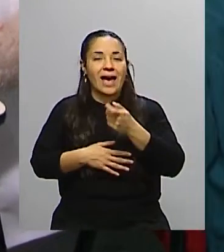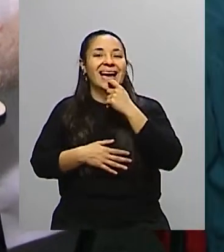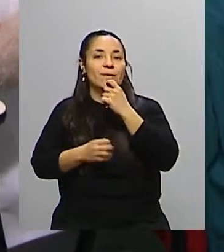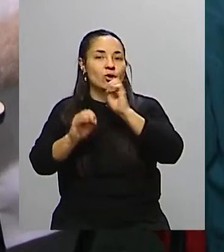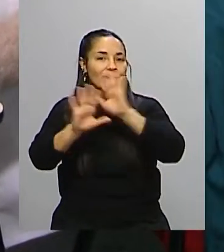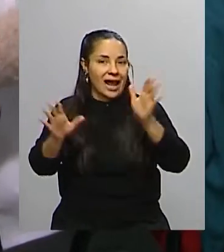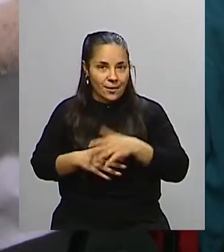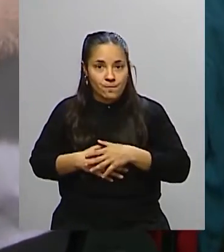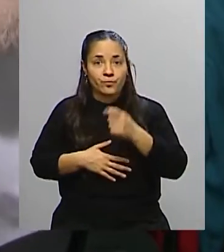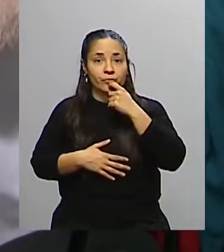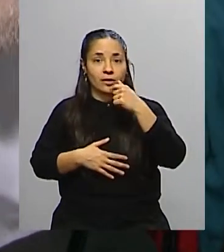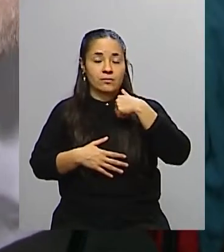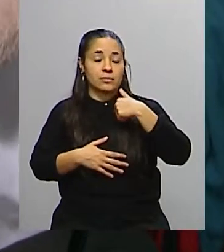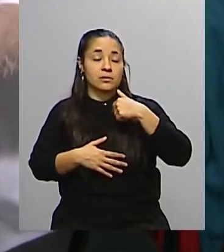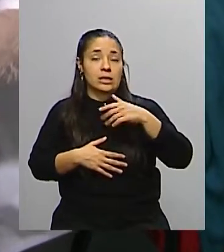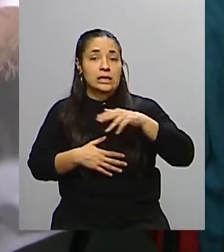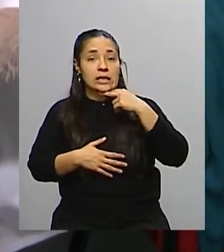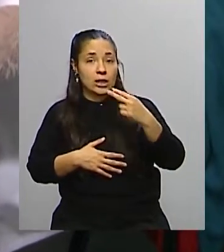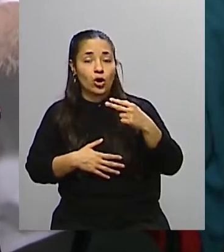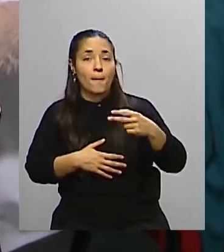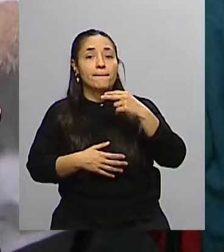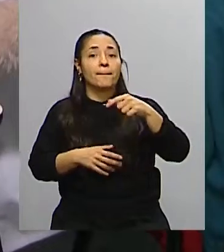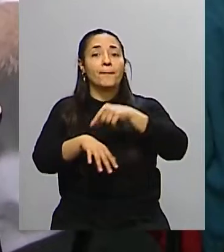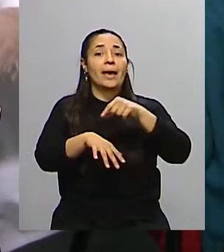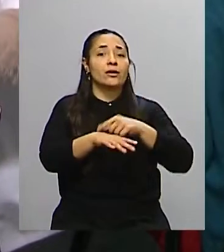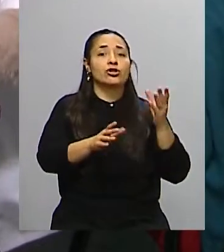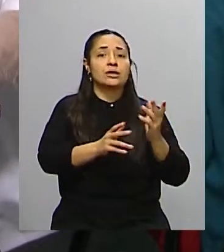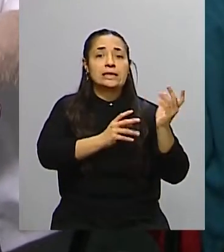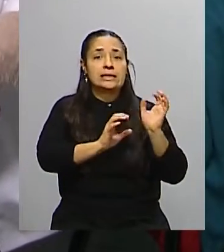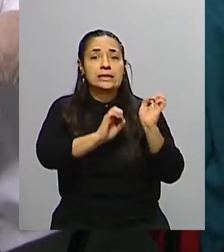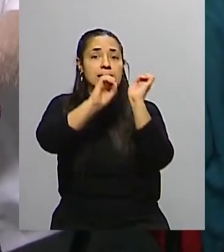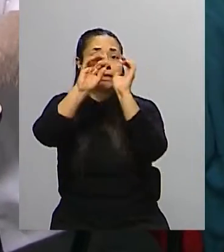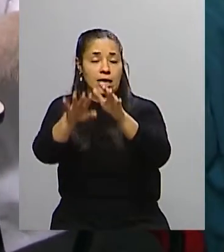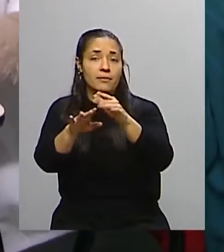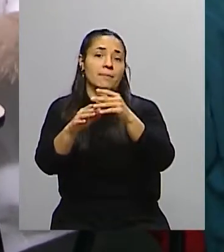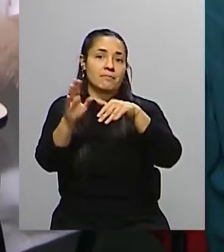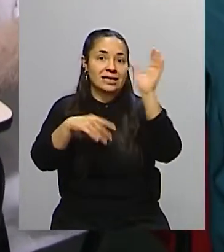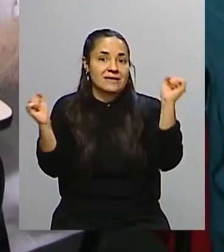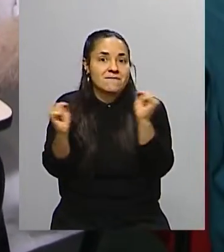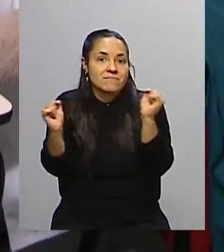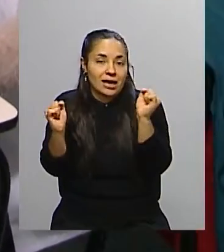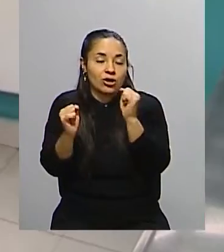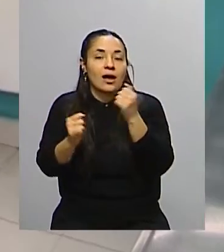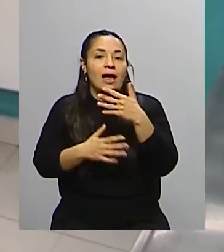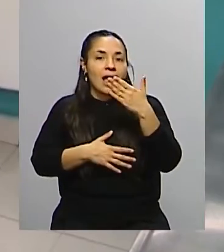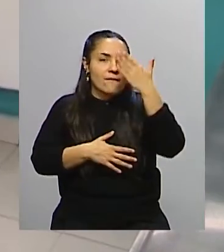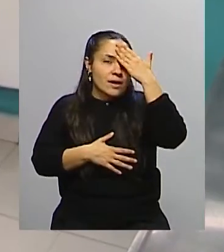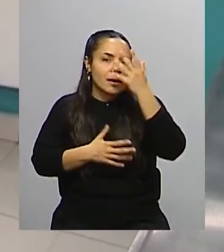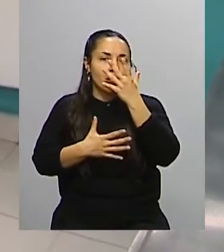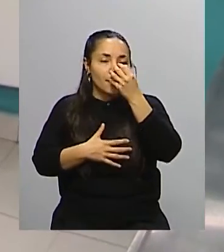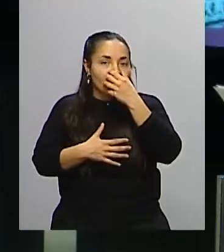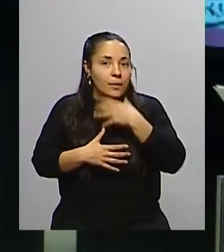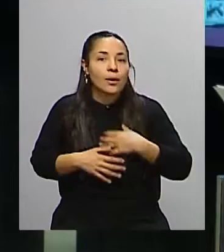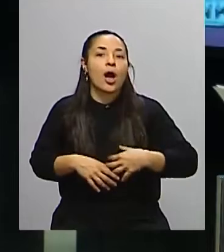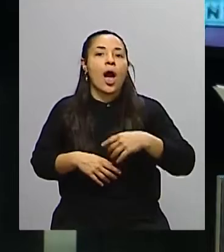es cuando uno lleva a los chicos al médico, lo primero, sobre todo ahora en el invierno, con las enfermedades respiratorias, lo primero que te dice el médico, no lo lleves al NOTI,